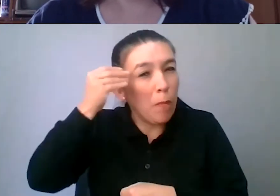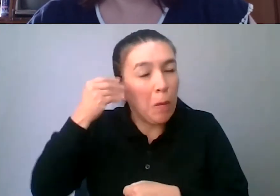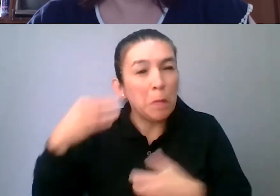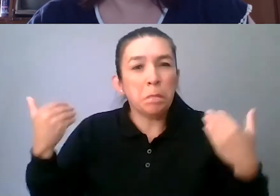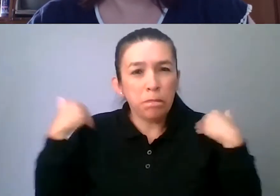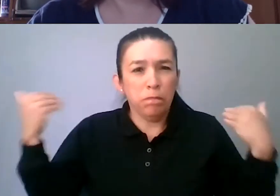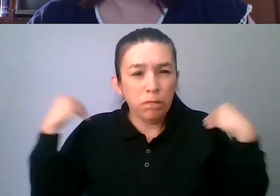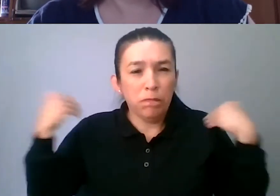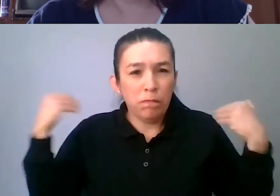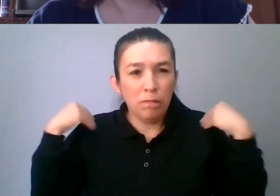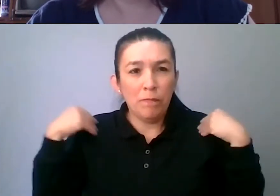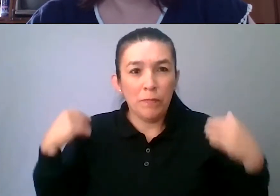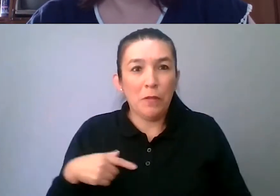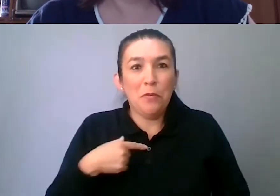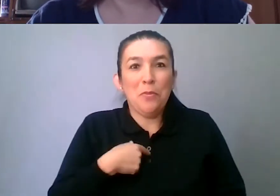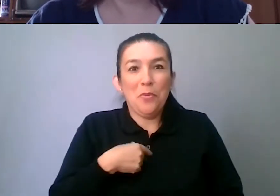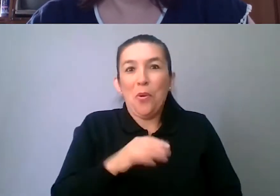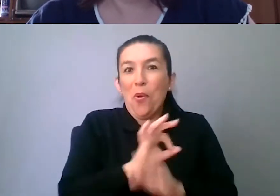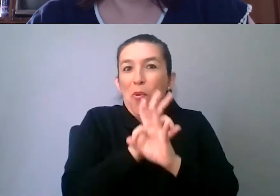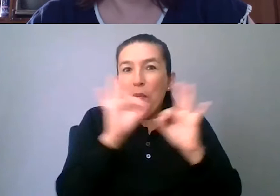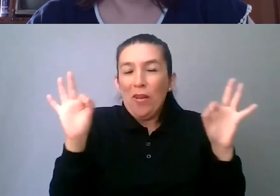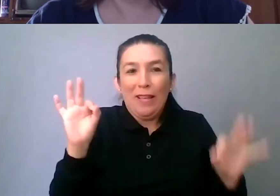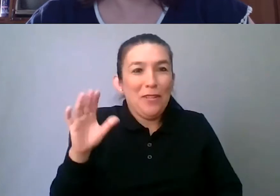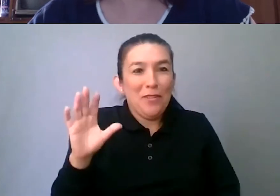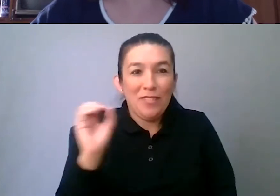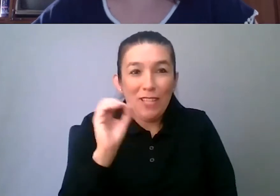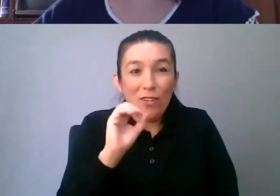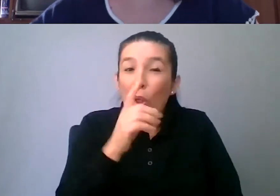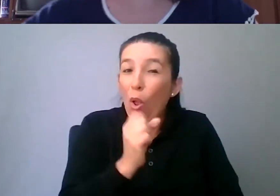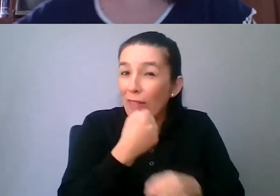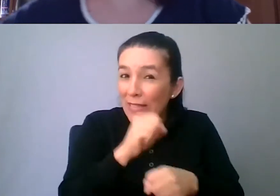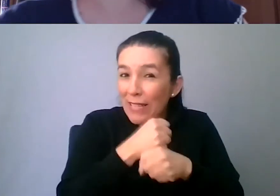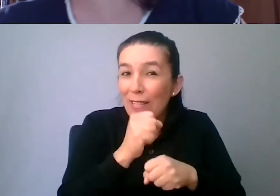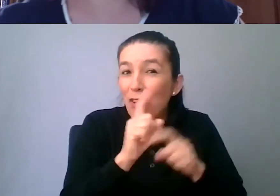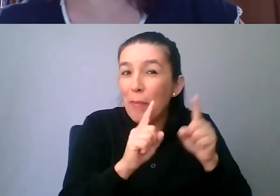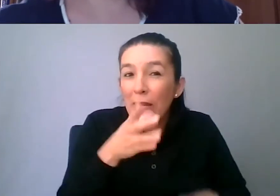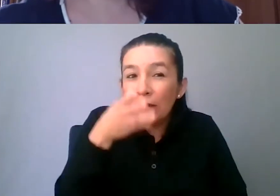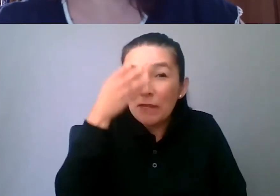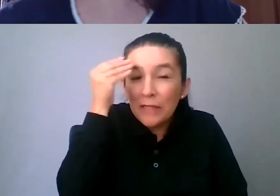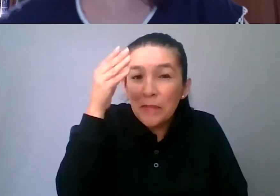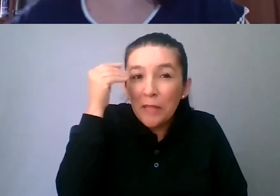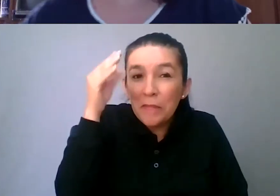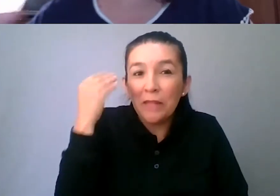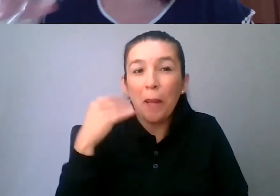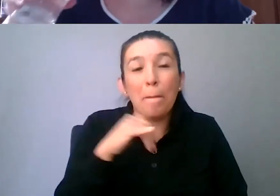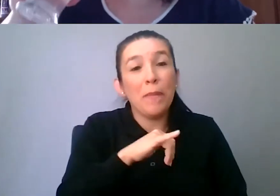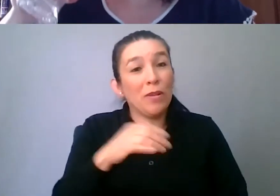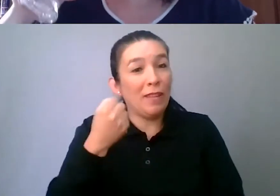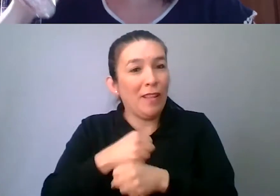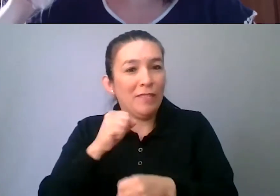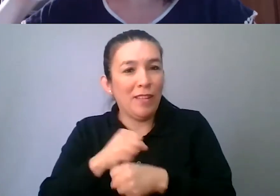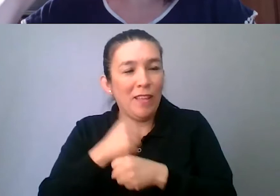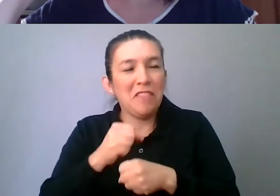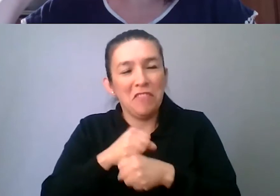realidad, es pura práctica. Yo no me sé ninguna. En algunos talleres tuyos he seguido algunas, pero claro, en el taller la hago, después